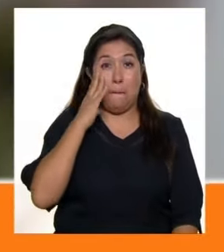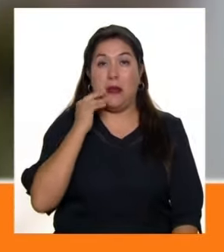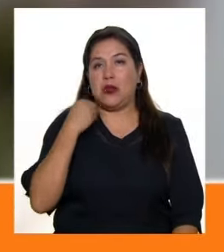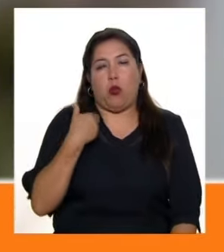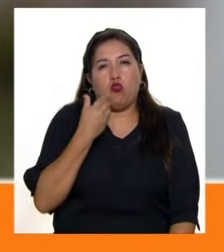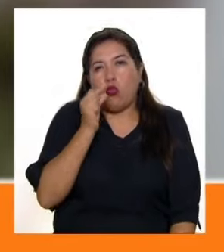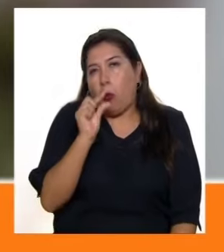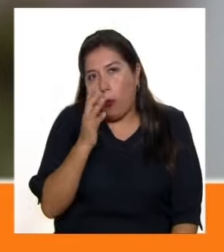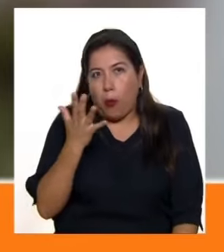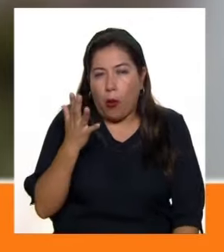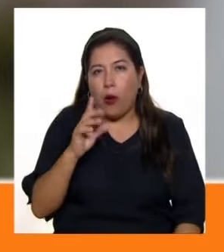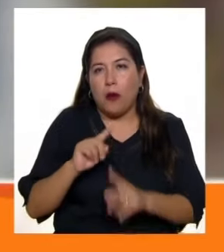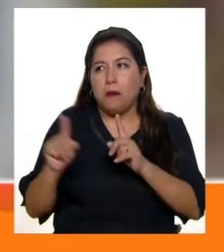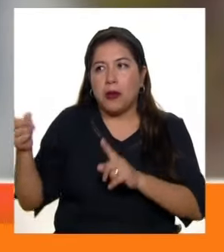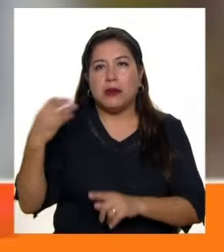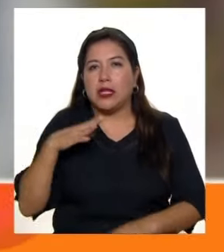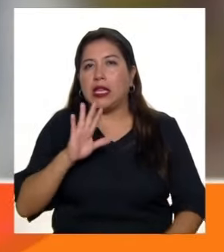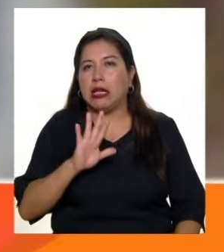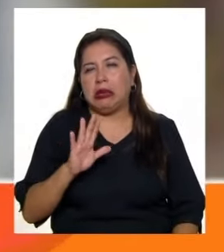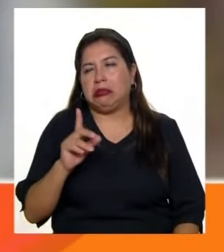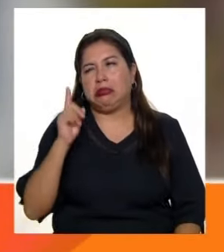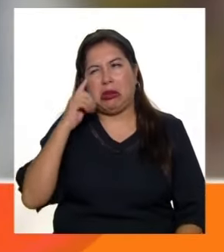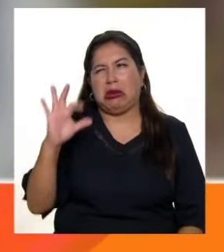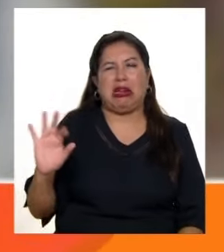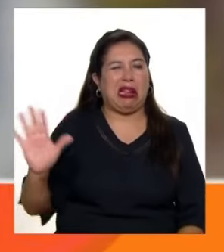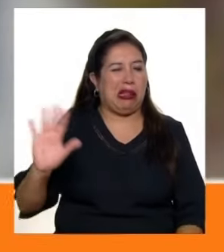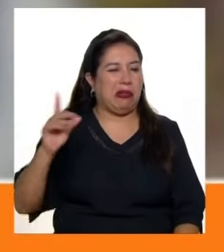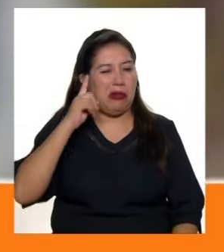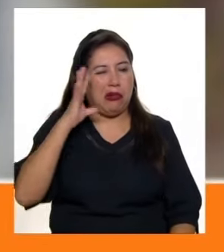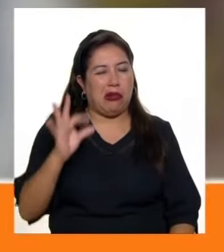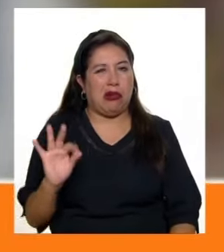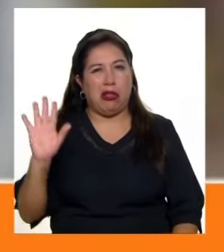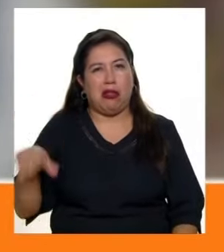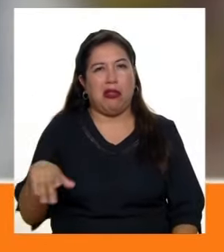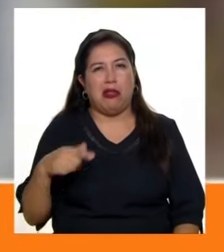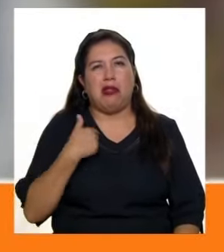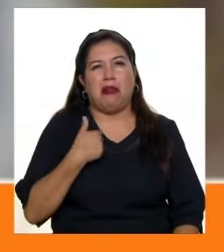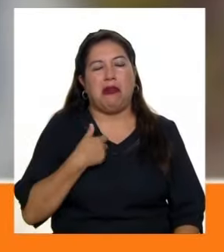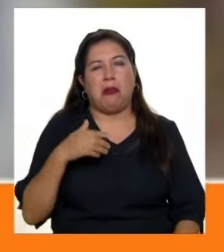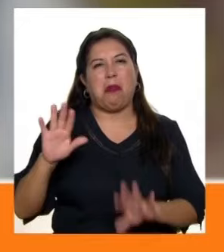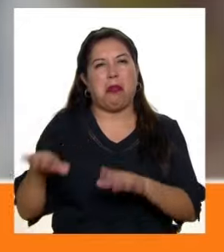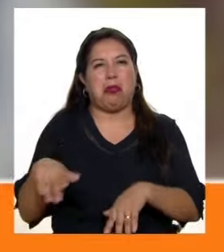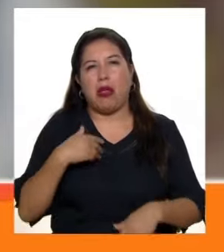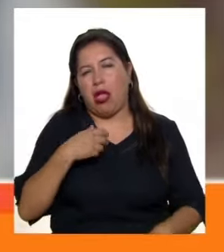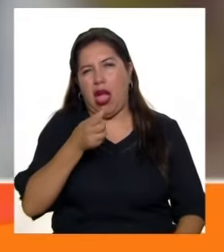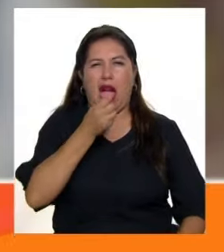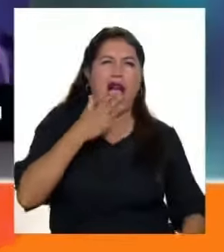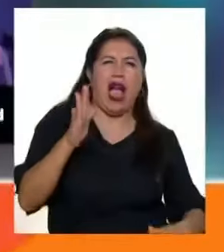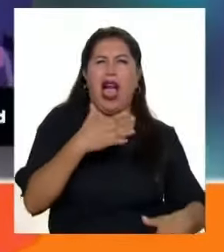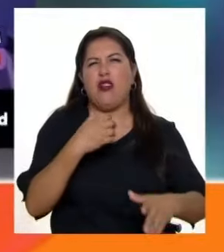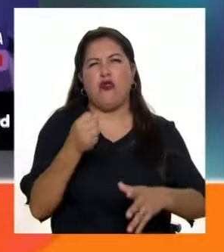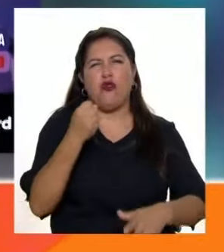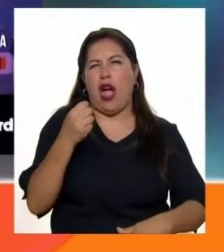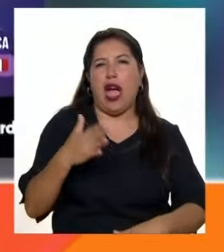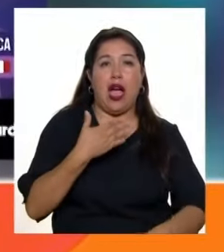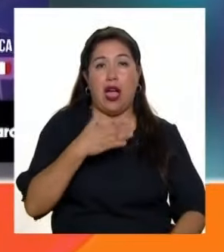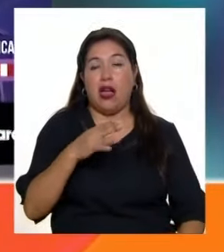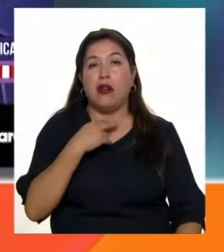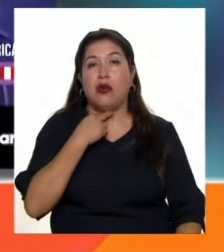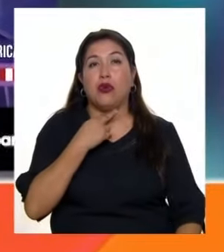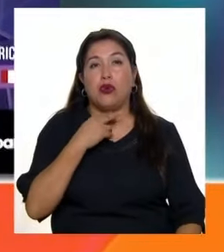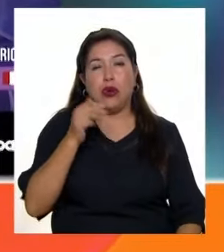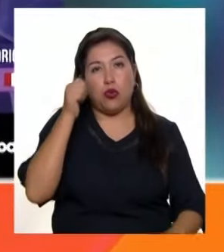yo decía, no creo. Y yo ya, o sea, ya dándole como 100.000 vueltas, hasta ensayándola he tenido un